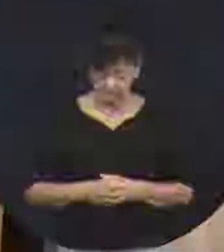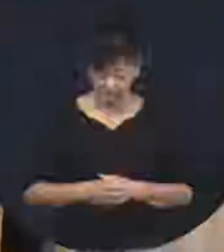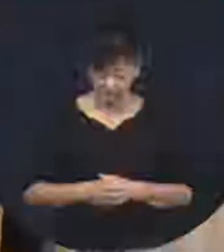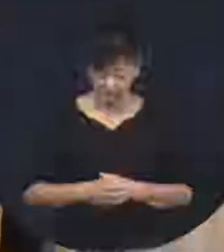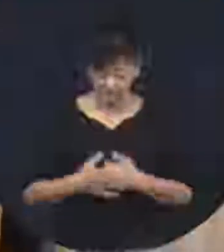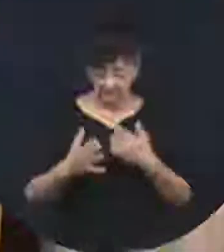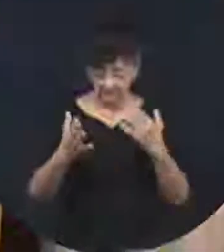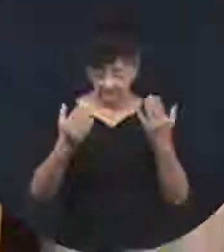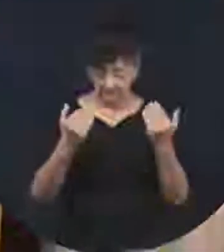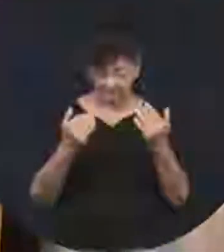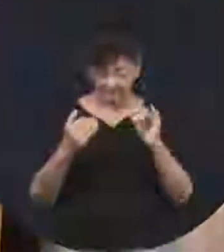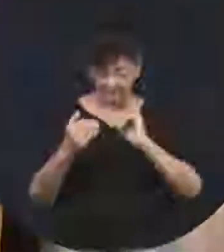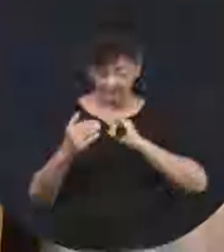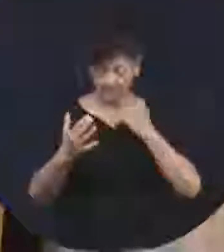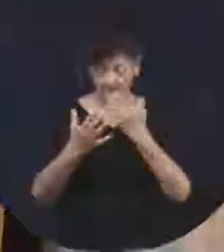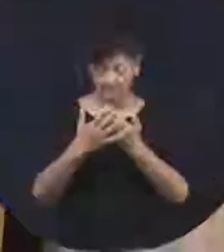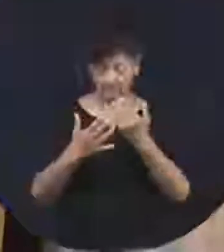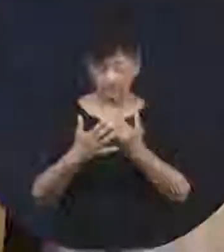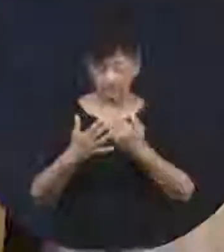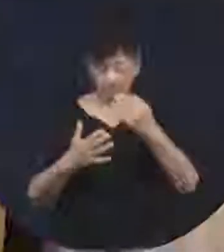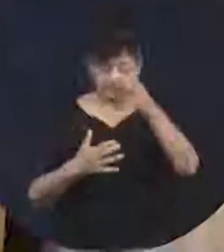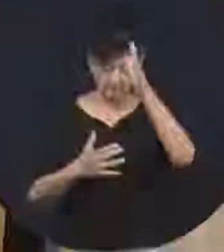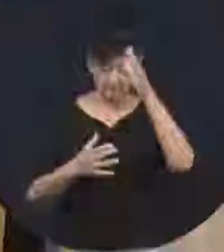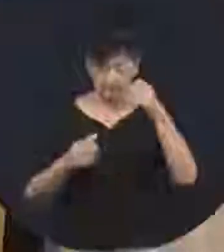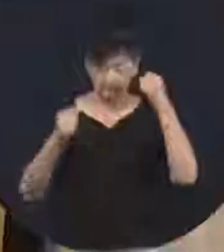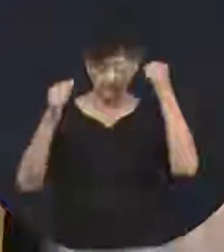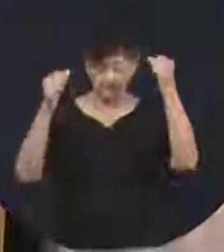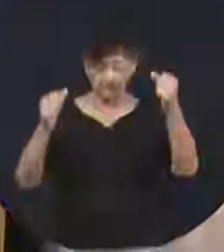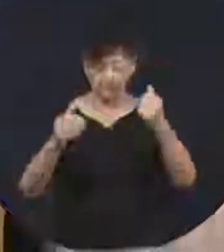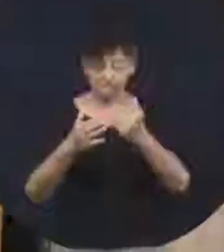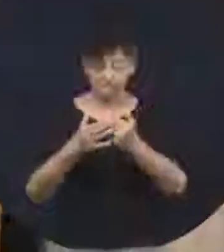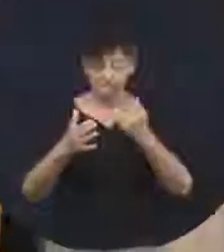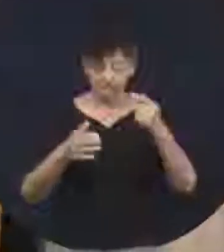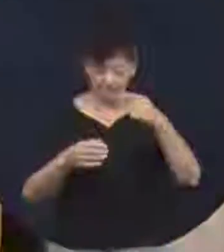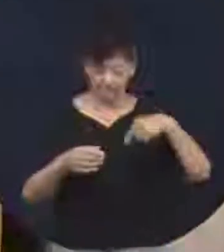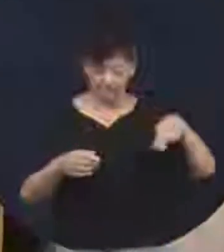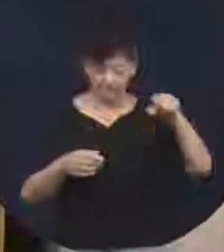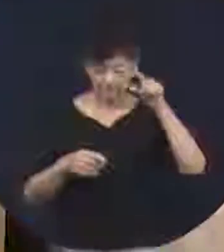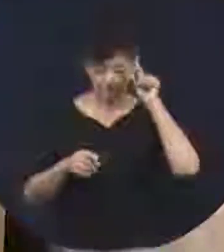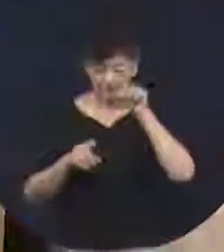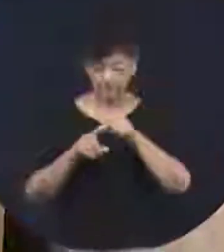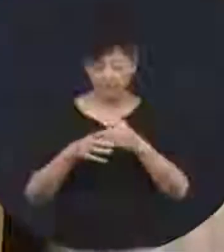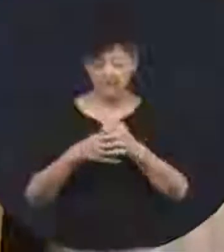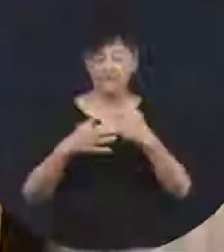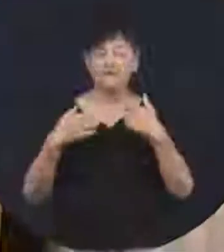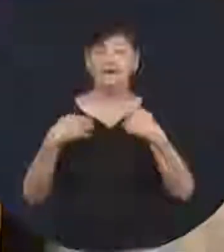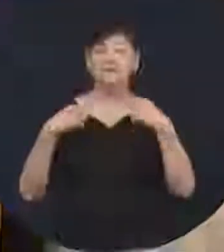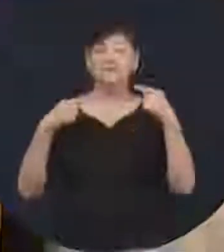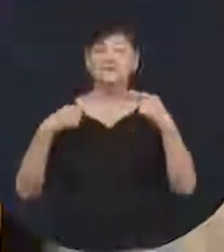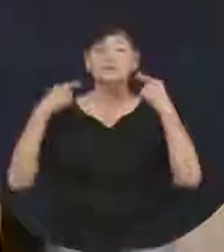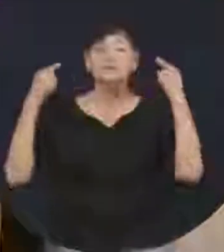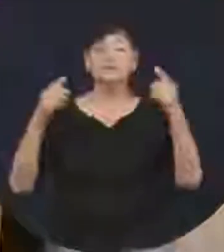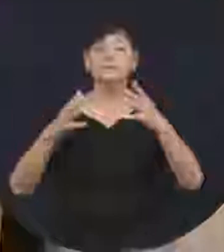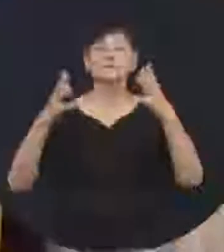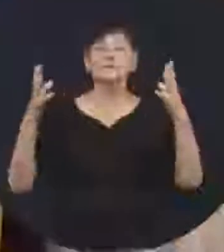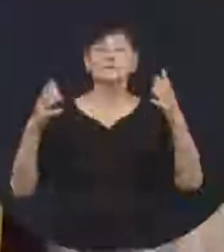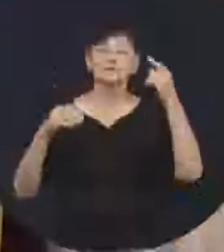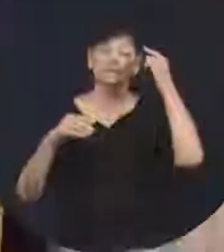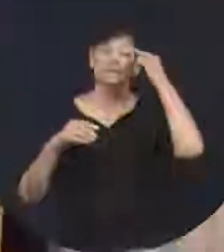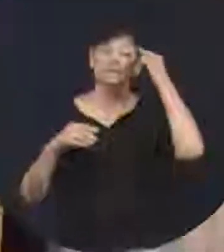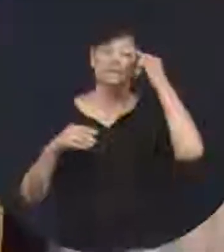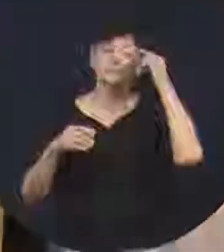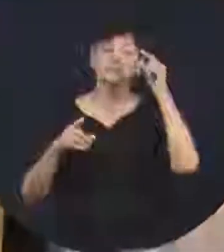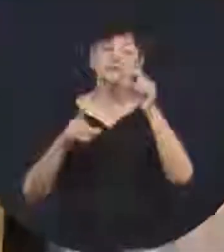Yo confieso ante Ante Dios Dios Todopoderoso Todopoderoso y y ante ante ustedes, ustedes, hermanos, hermanos, que he que he pecado pecado mucho mucho de